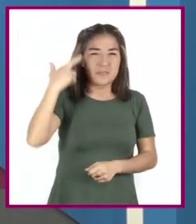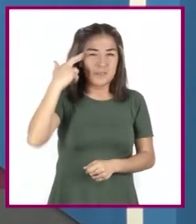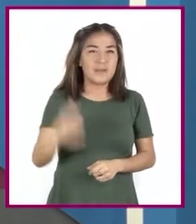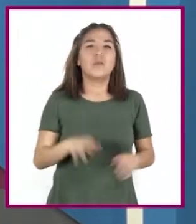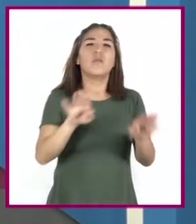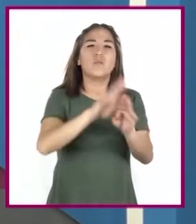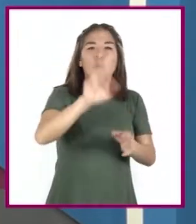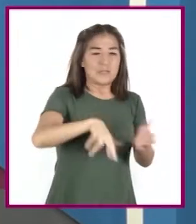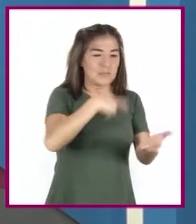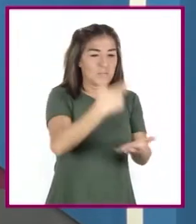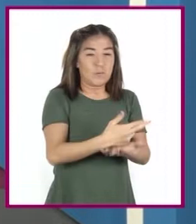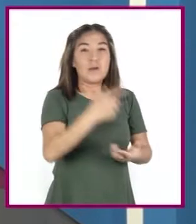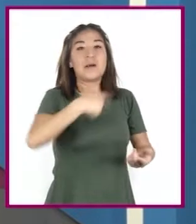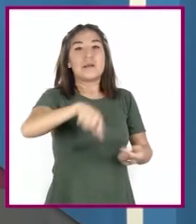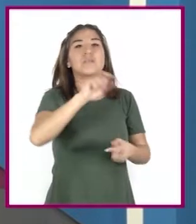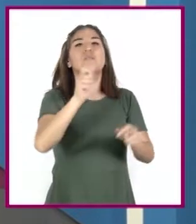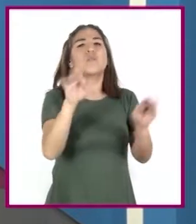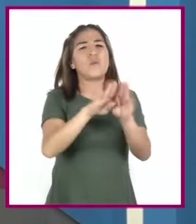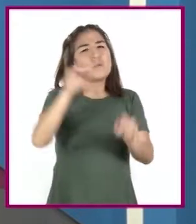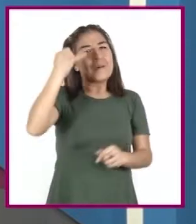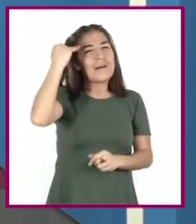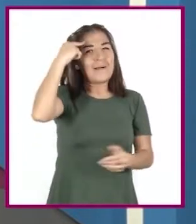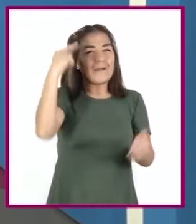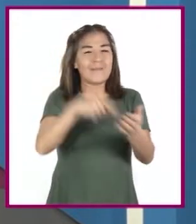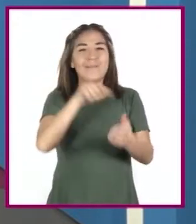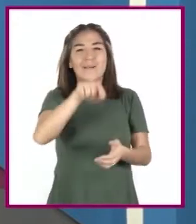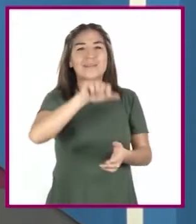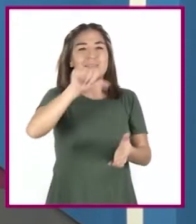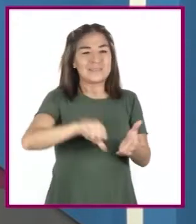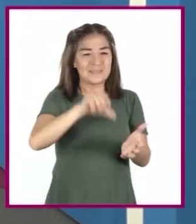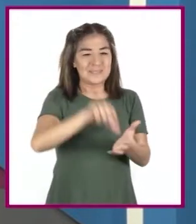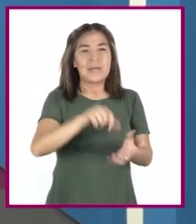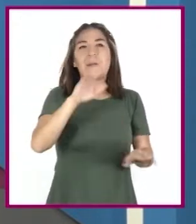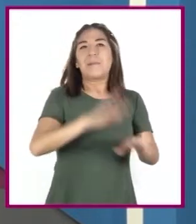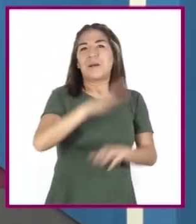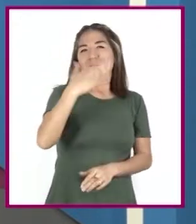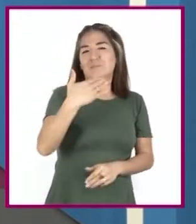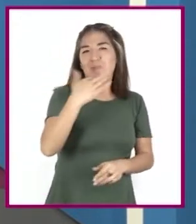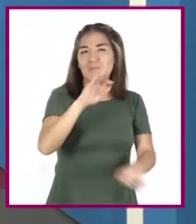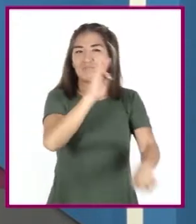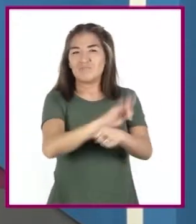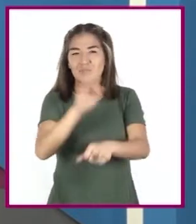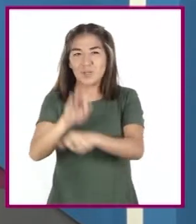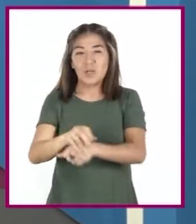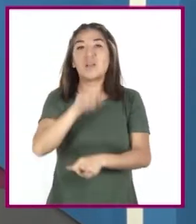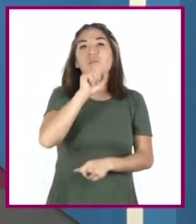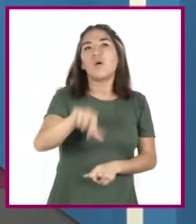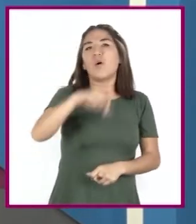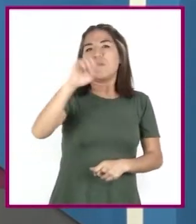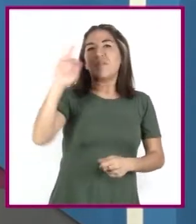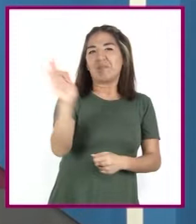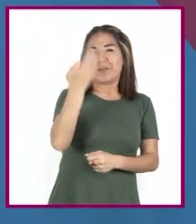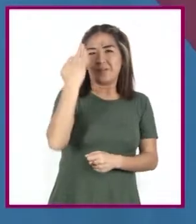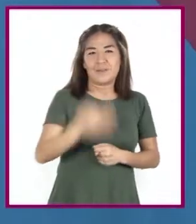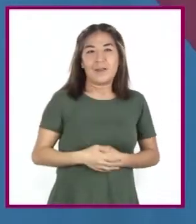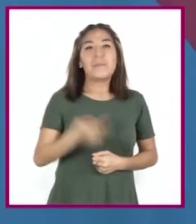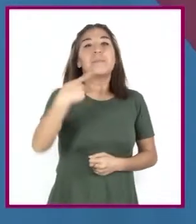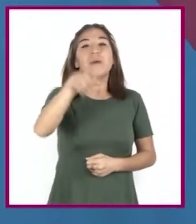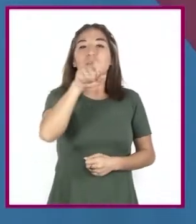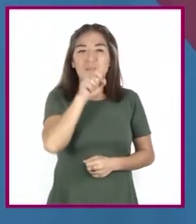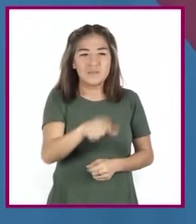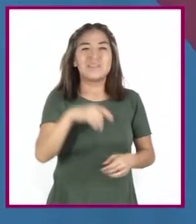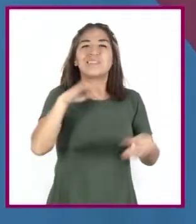algunos creyendo que el centralismo era el modelo más adecuado, otros por sostener que era el federalismo. Pero a pesar de